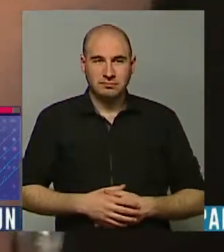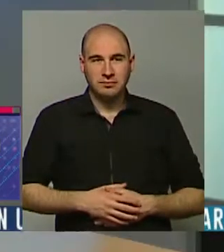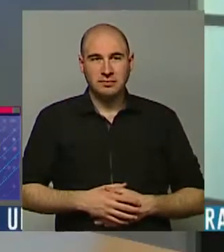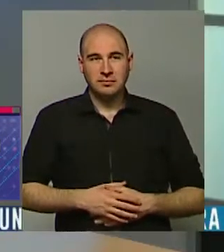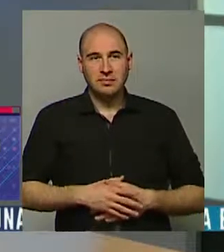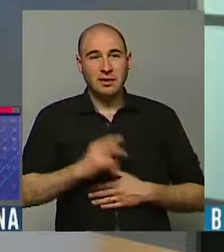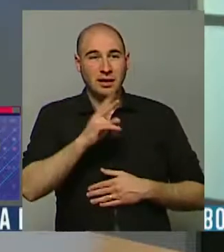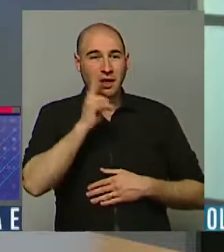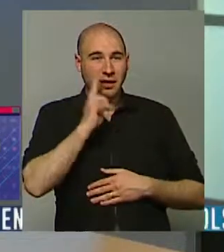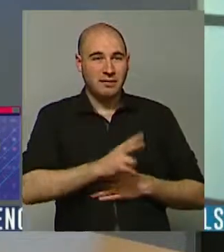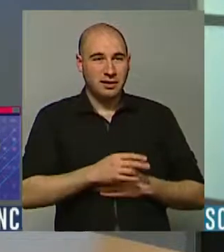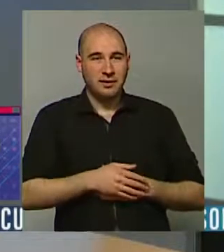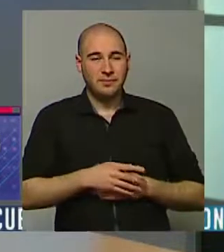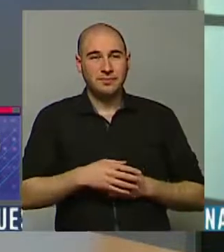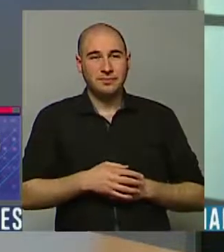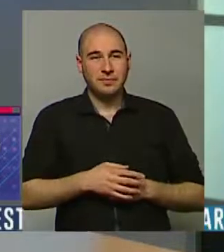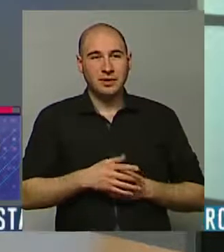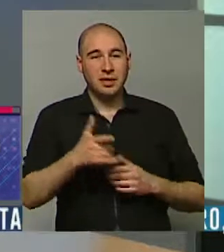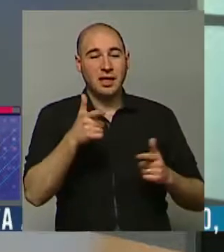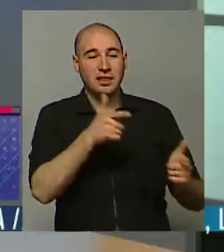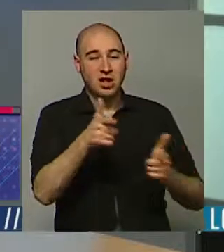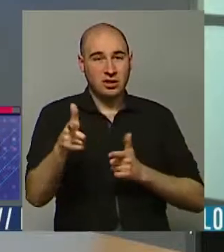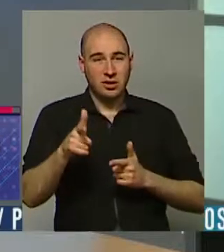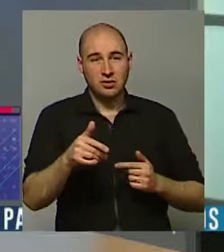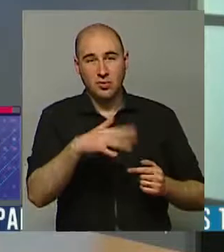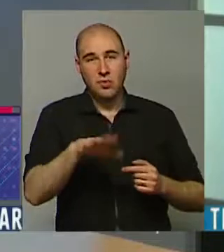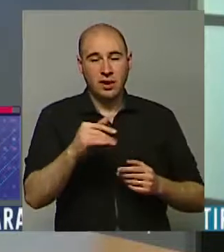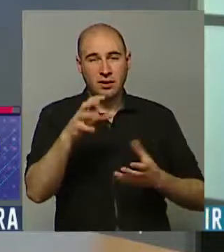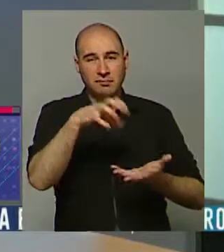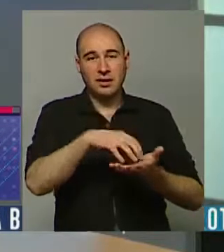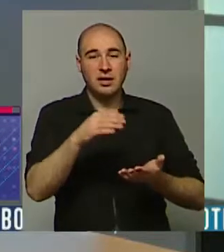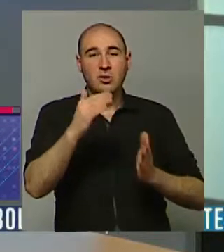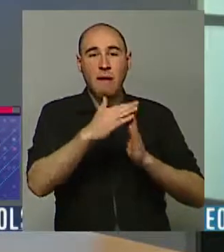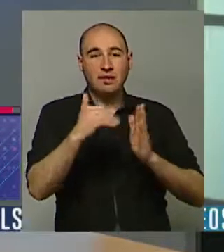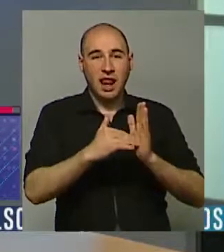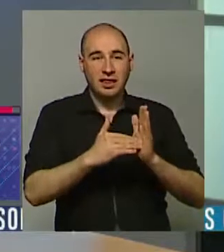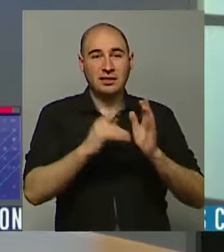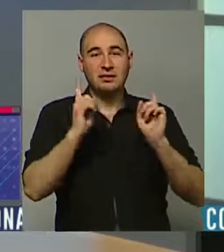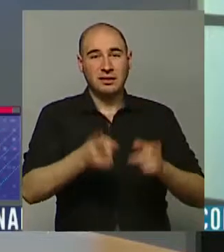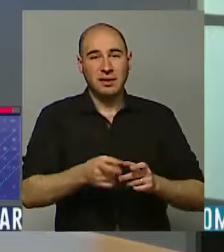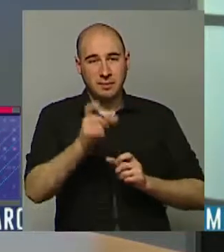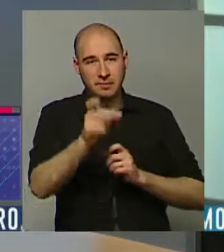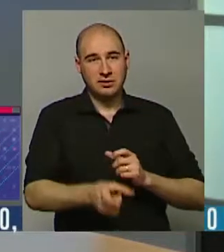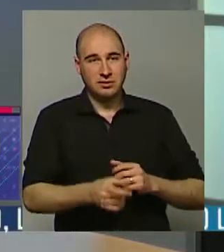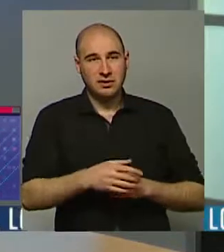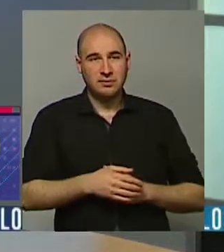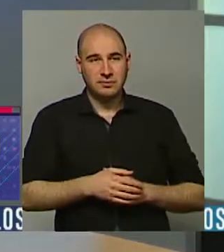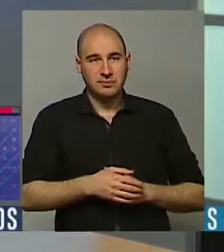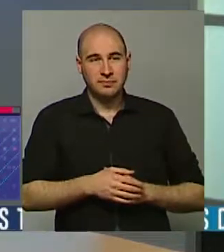recordemos que el tiroteo, los tiroteos que hubo en mezquitas en Nueva Zelanda, también el que había sido el